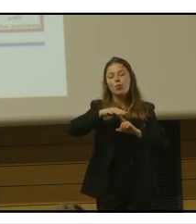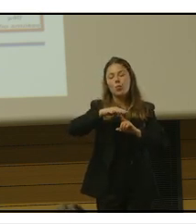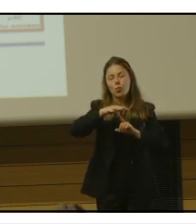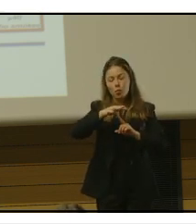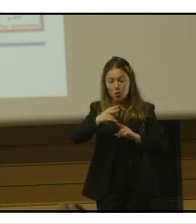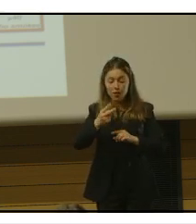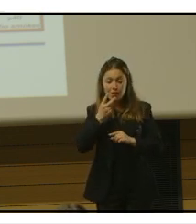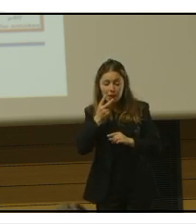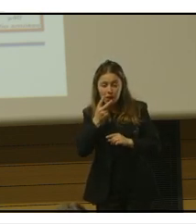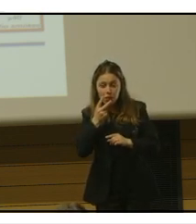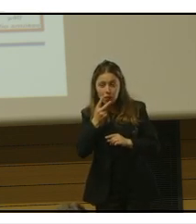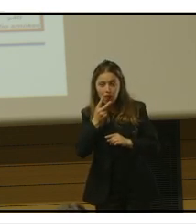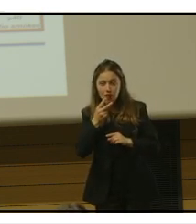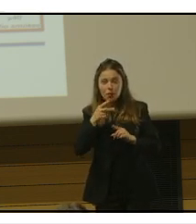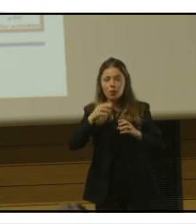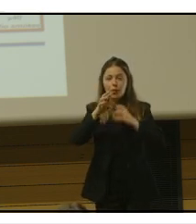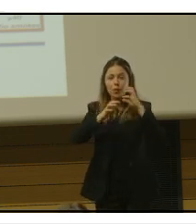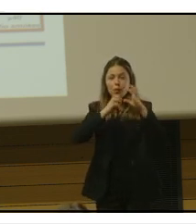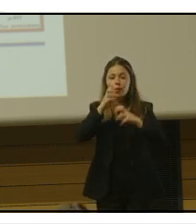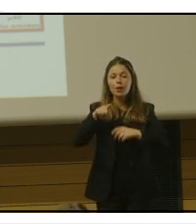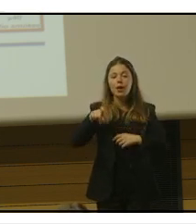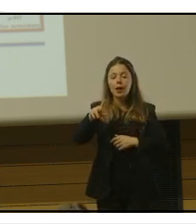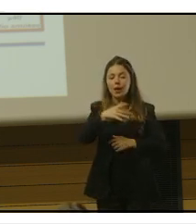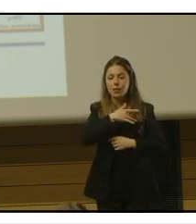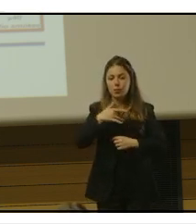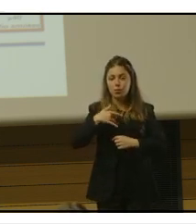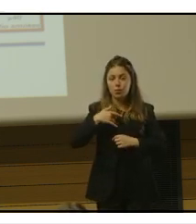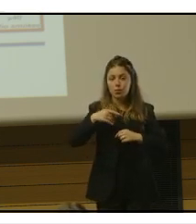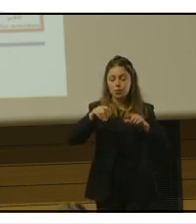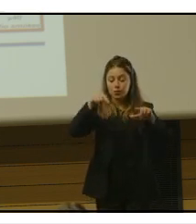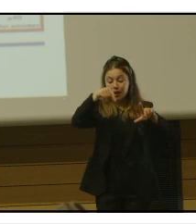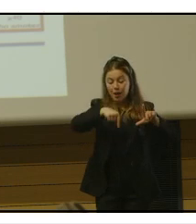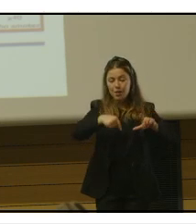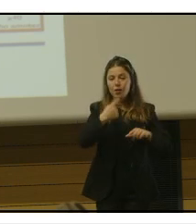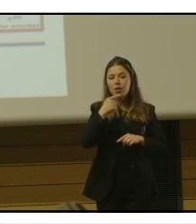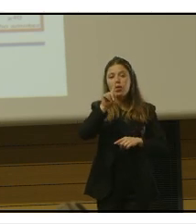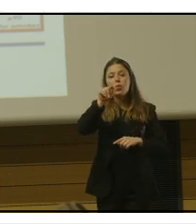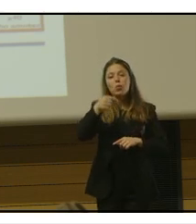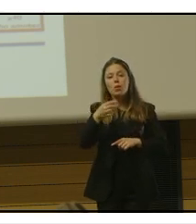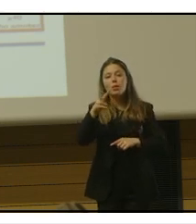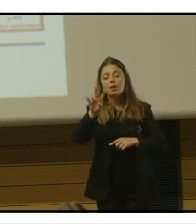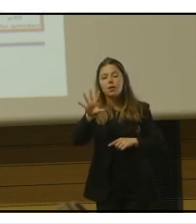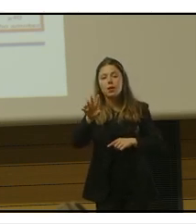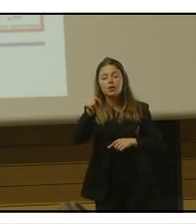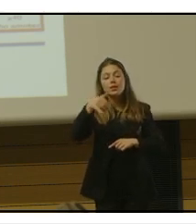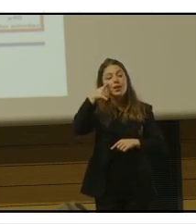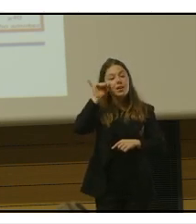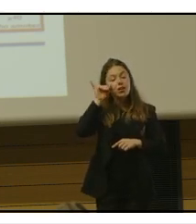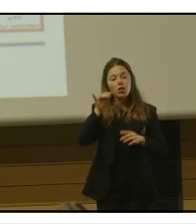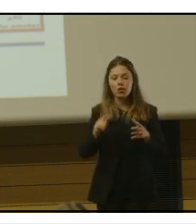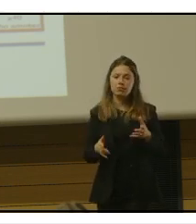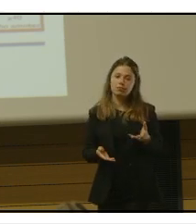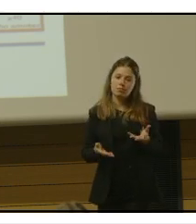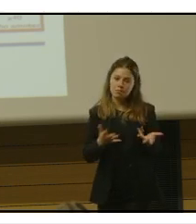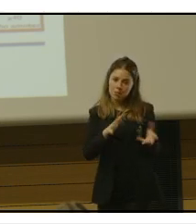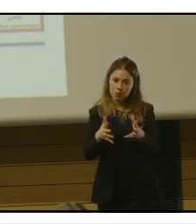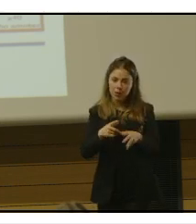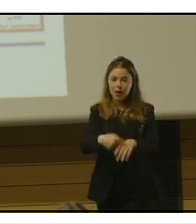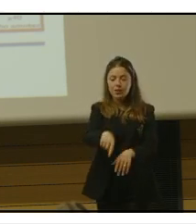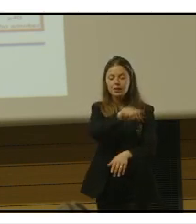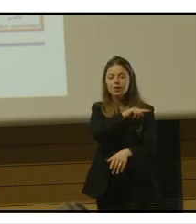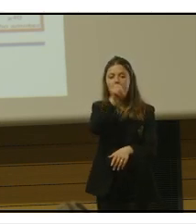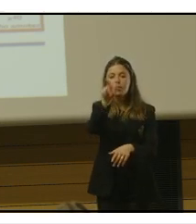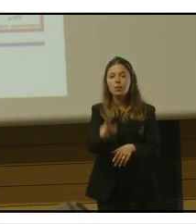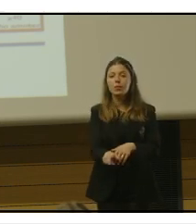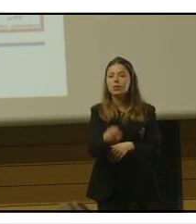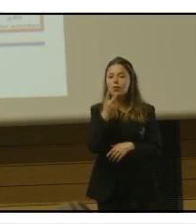tabaco, en el cáncer de pulmón. Veis que abajo de todo aparece un 1,24, eso es el riesgo relativo. El exceso de riesgo que tiene una persona expuesta,